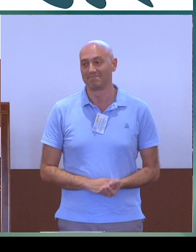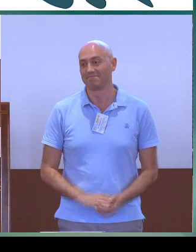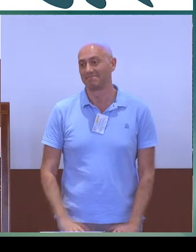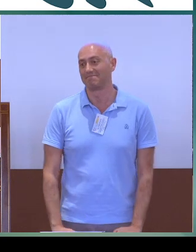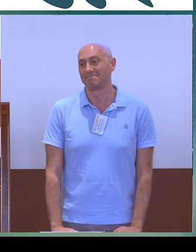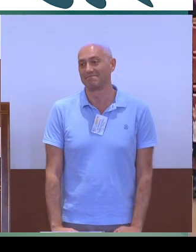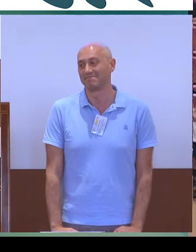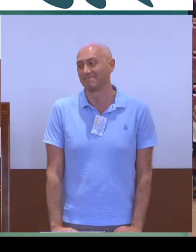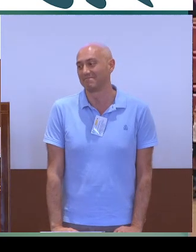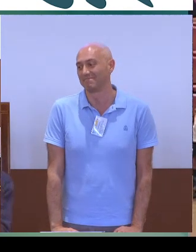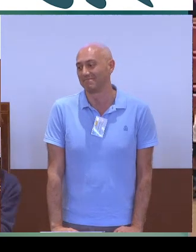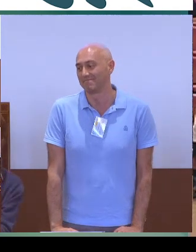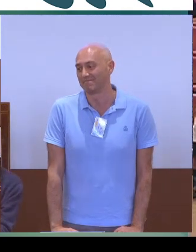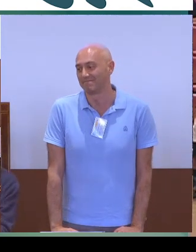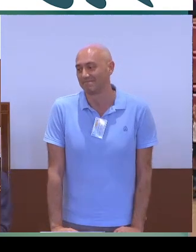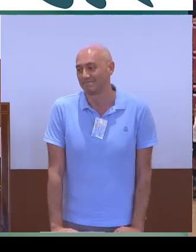Y nada más. Muchas gracias.